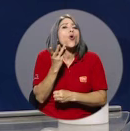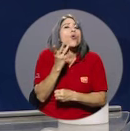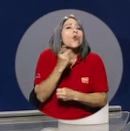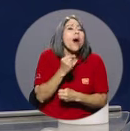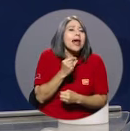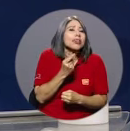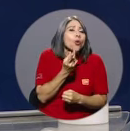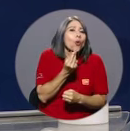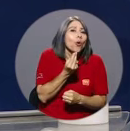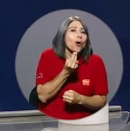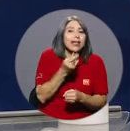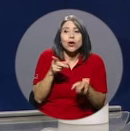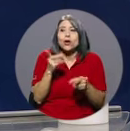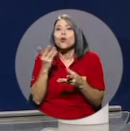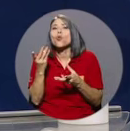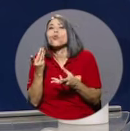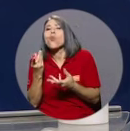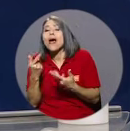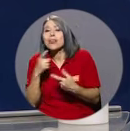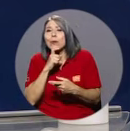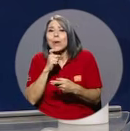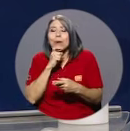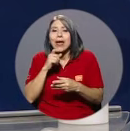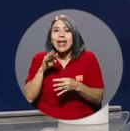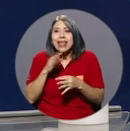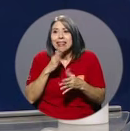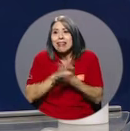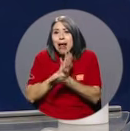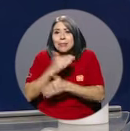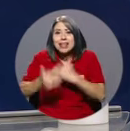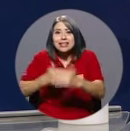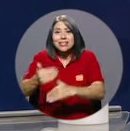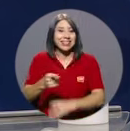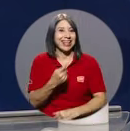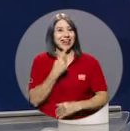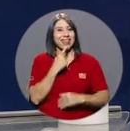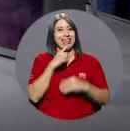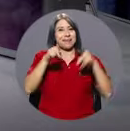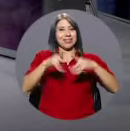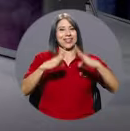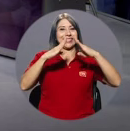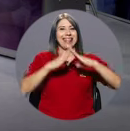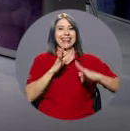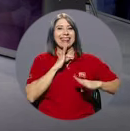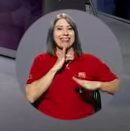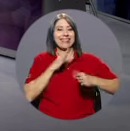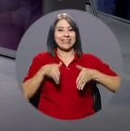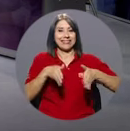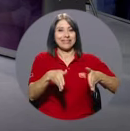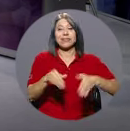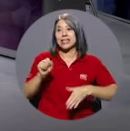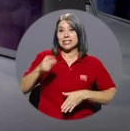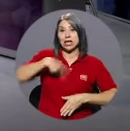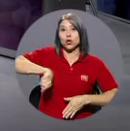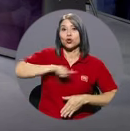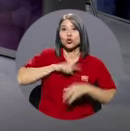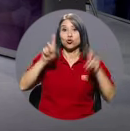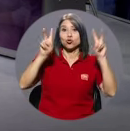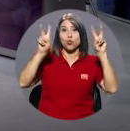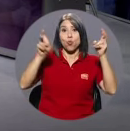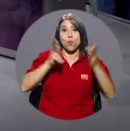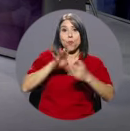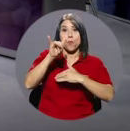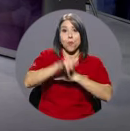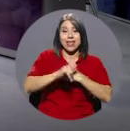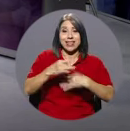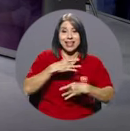plata, sino en tramitologías. Que lo digan los tibaseños y las calles. Exactamente, entonces tenemos un mecanismo muy interesante, de hecho lo desarrollamos,